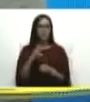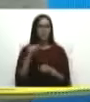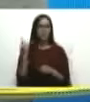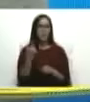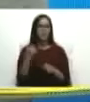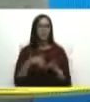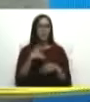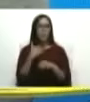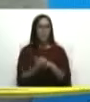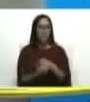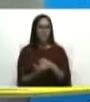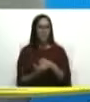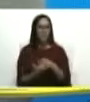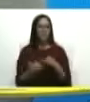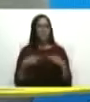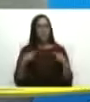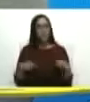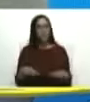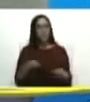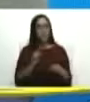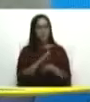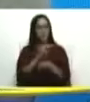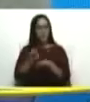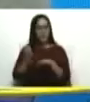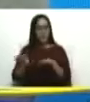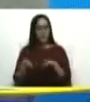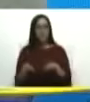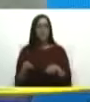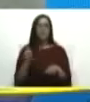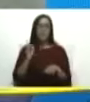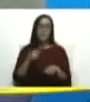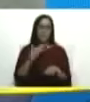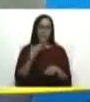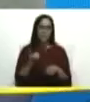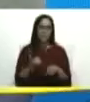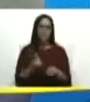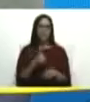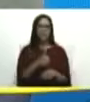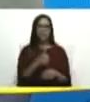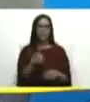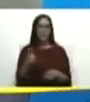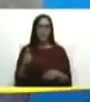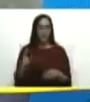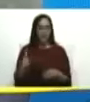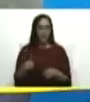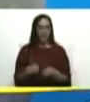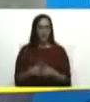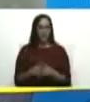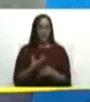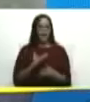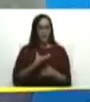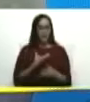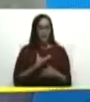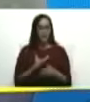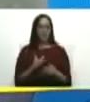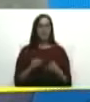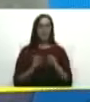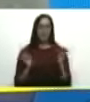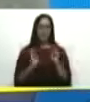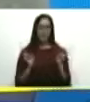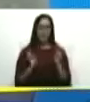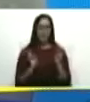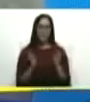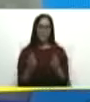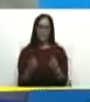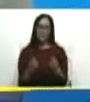en los proyectos y en los recursos que se van a distribuir, sino en el mejoramiento de cada alcaldía sobre el tema tributario,